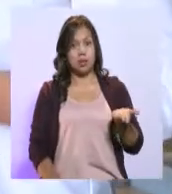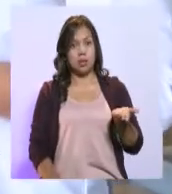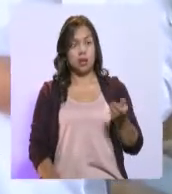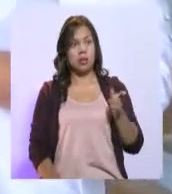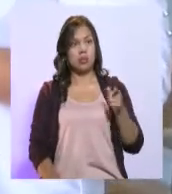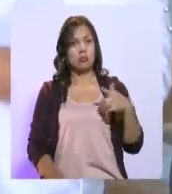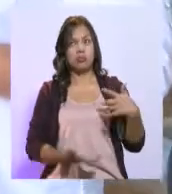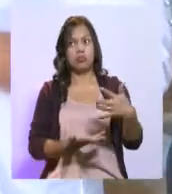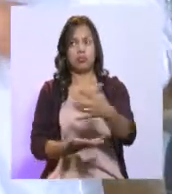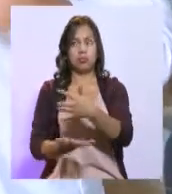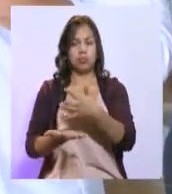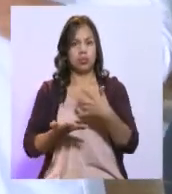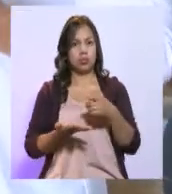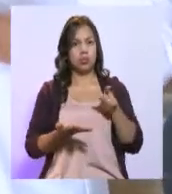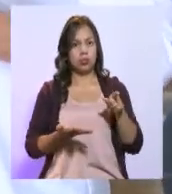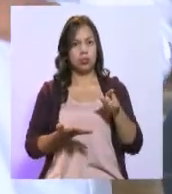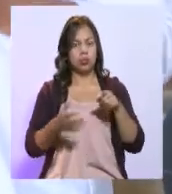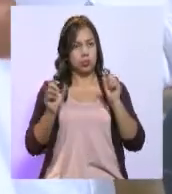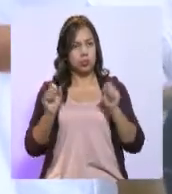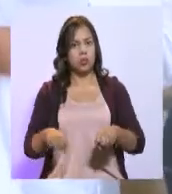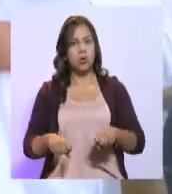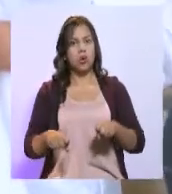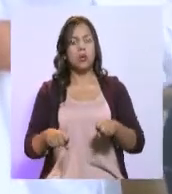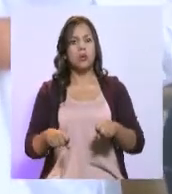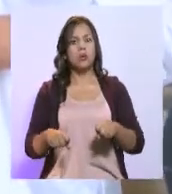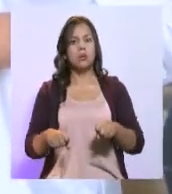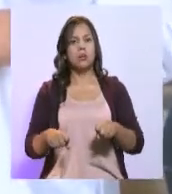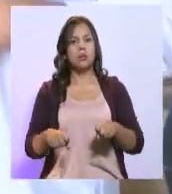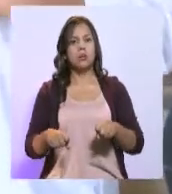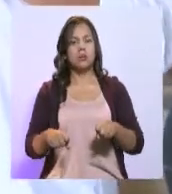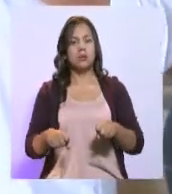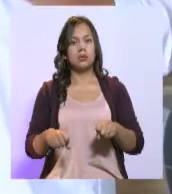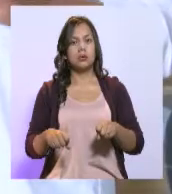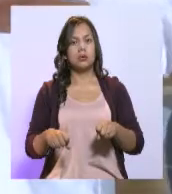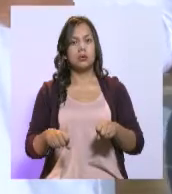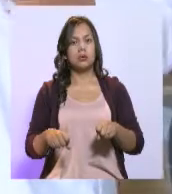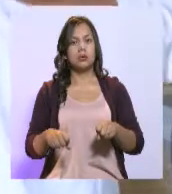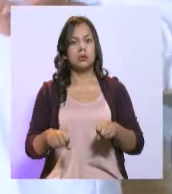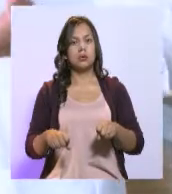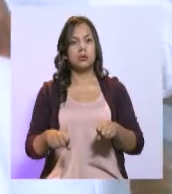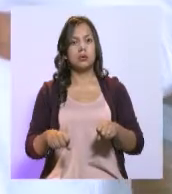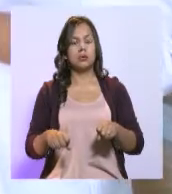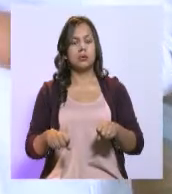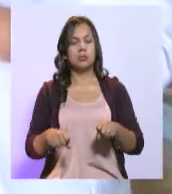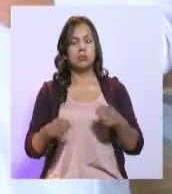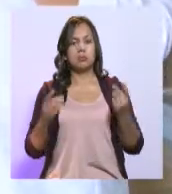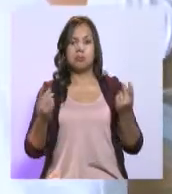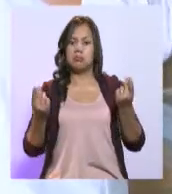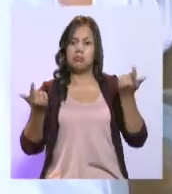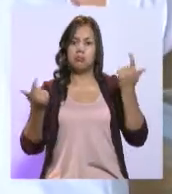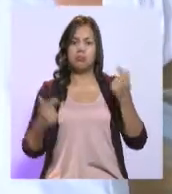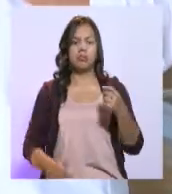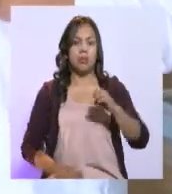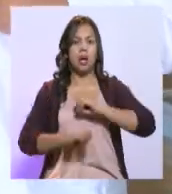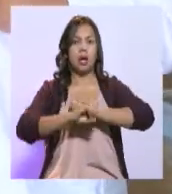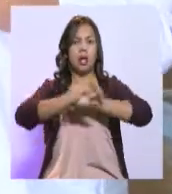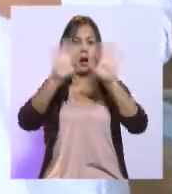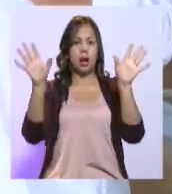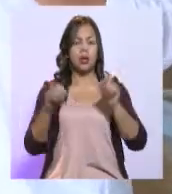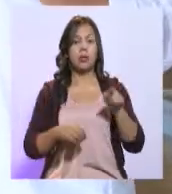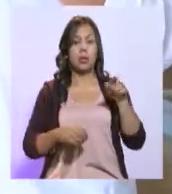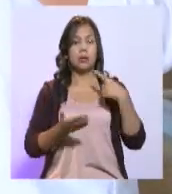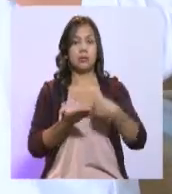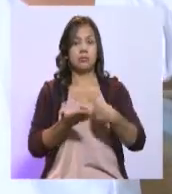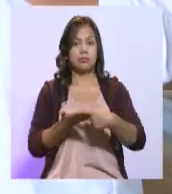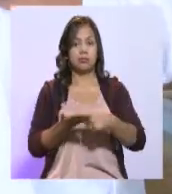esta recolección de basura pues se realice de manera de la manera más eficiente posible. Ese es el debate que existe